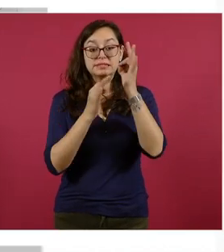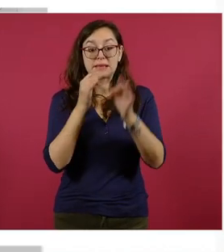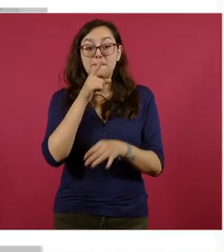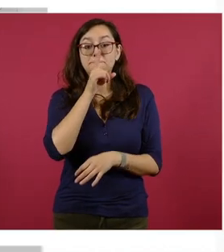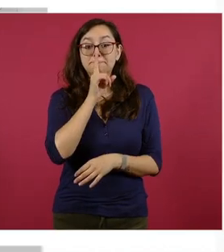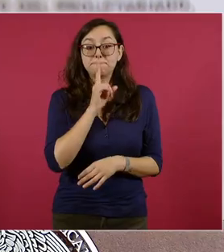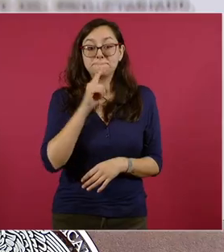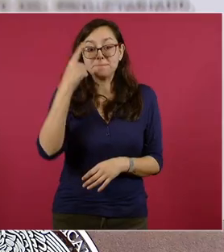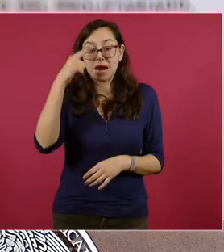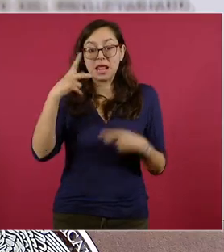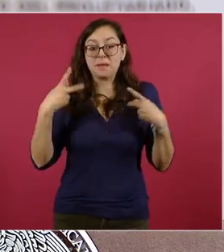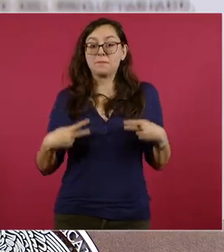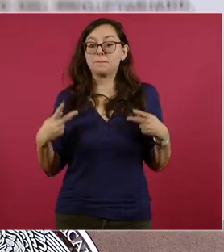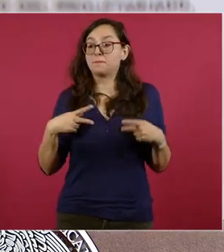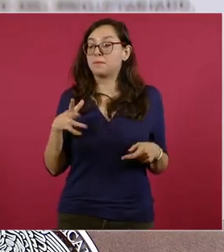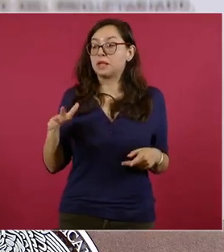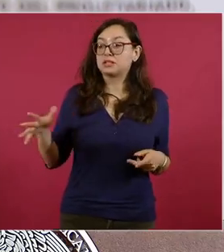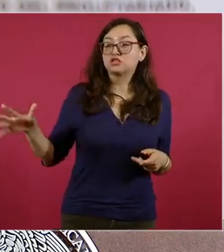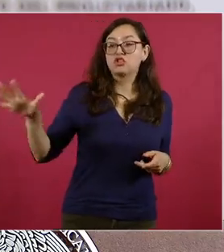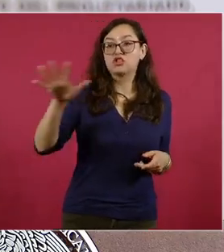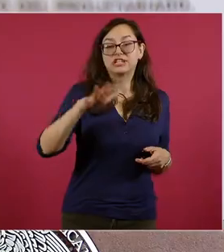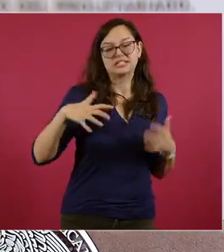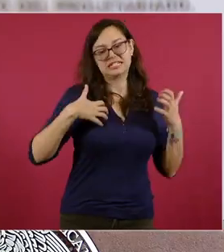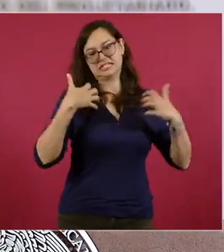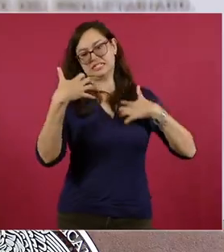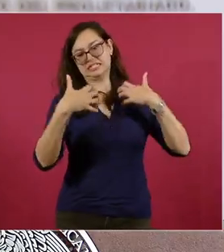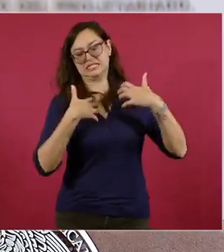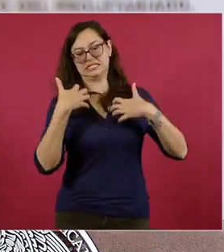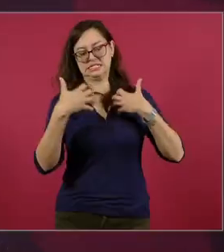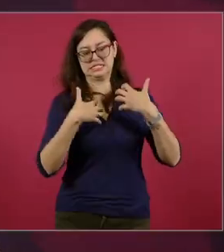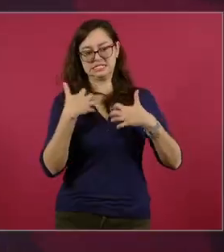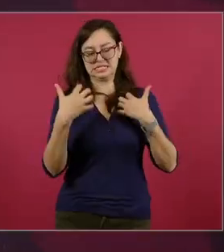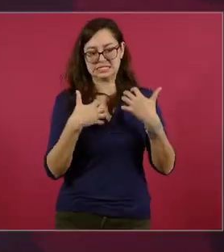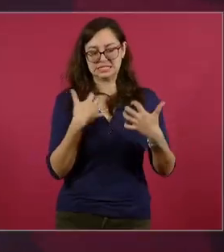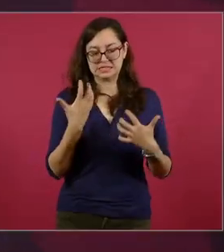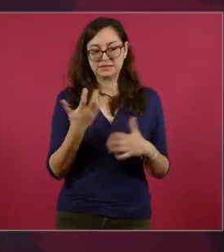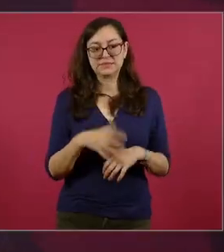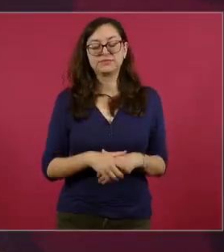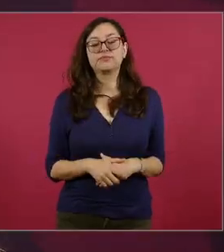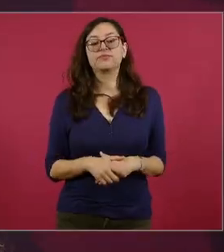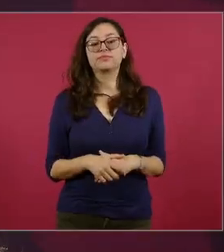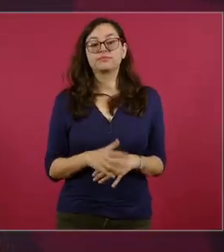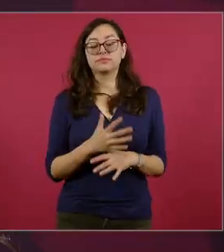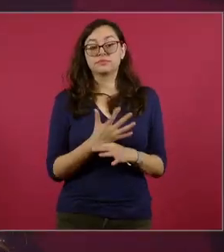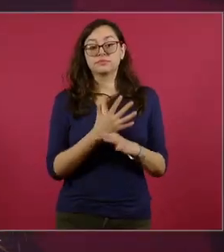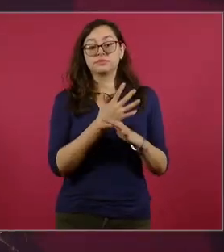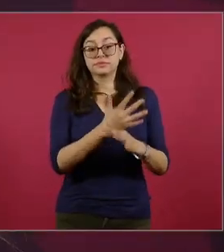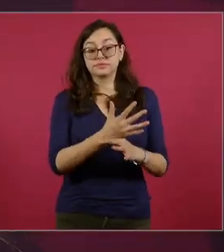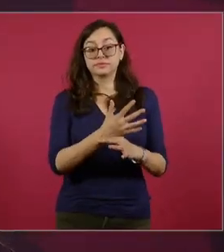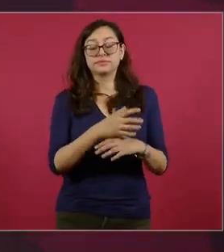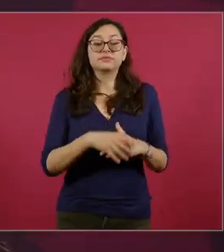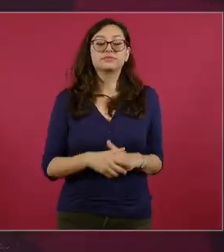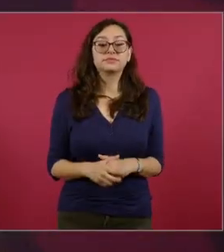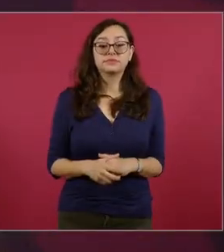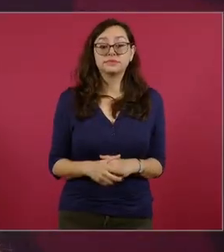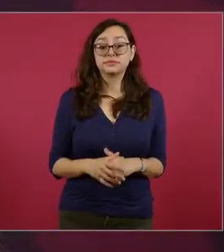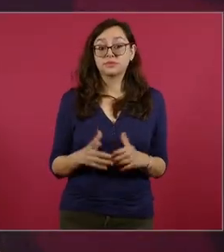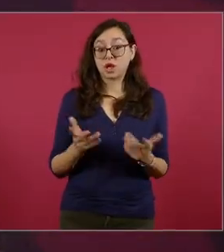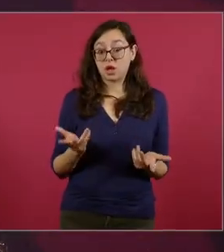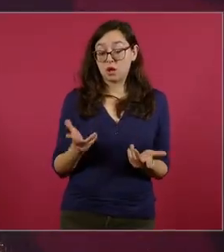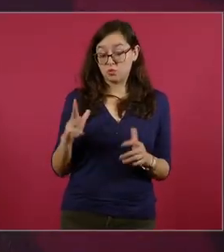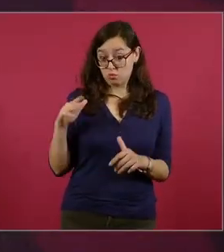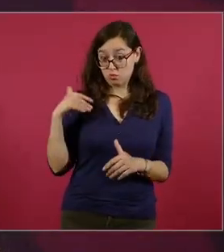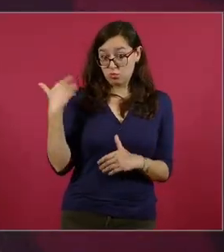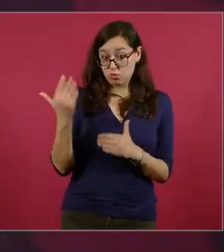enojo entre los consumidores. Diarios como Cronista, El Mañana y en redes sociales difundieron la mentira de que ya no se podría